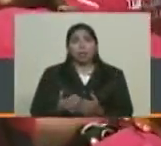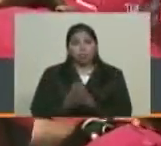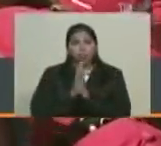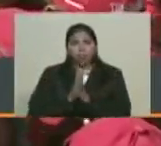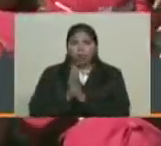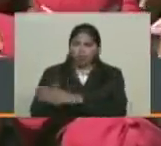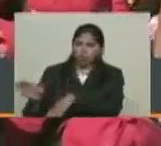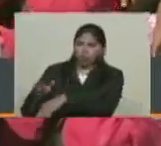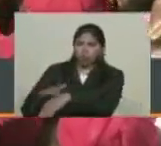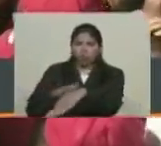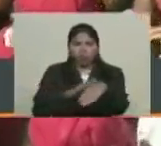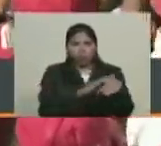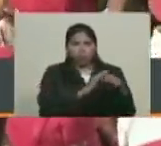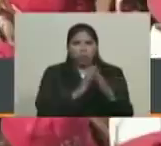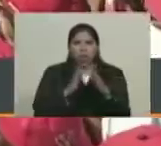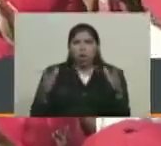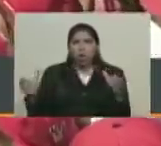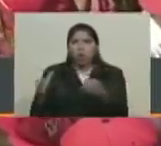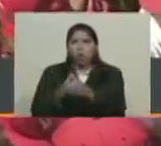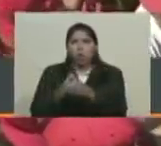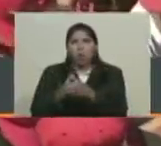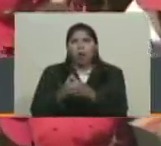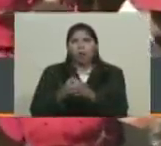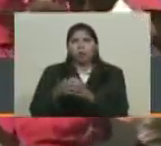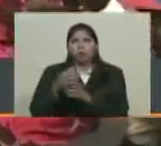a la maquinaria del 4x4,